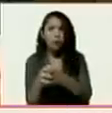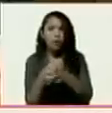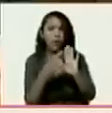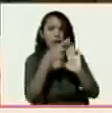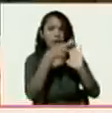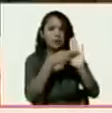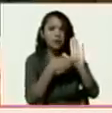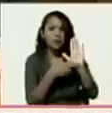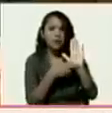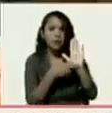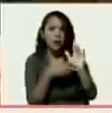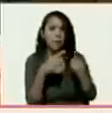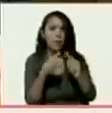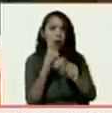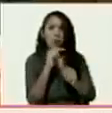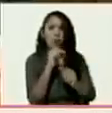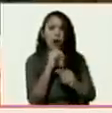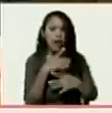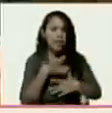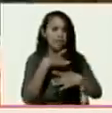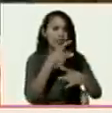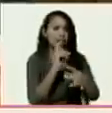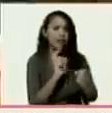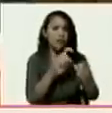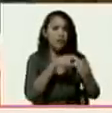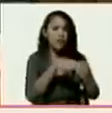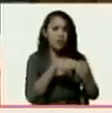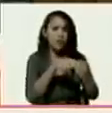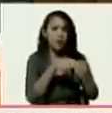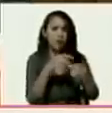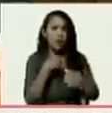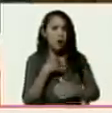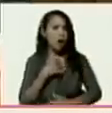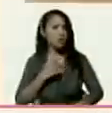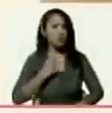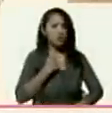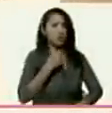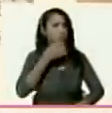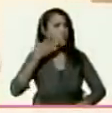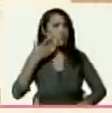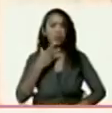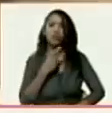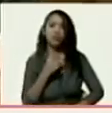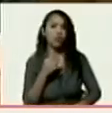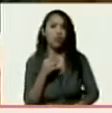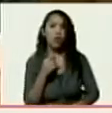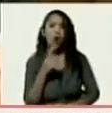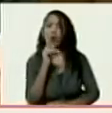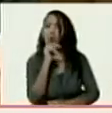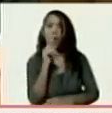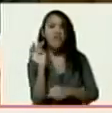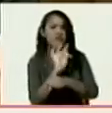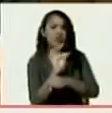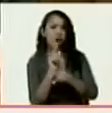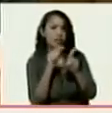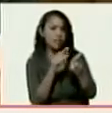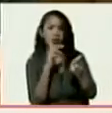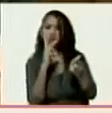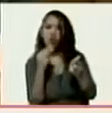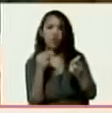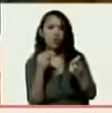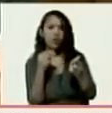reglamentario, pero no tenemos ningún interés en presidir ninguna comisión. No. Nosotros funcionamos así. No es el